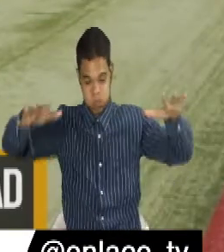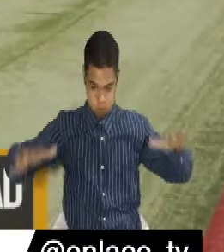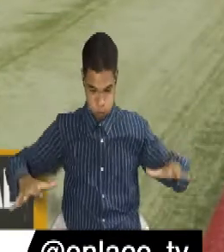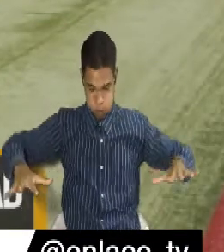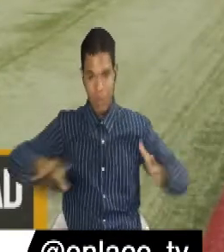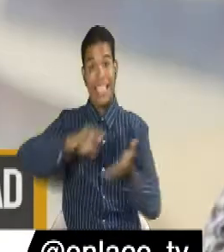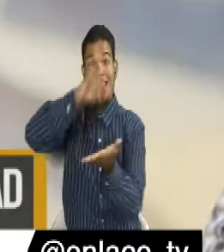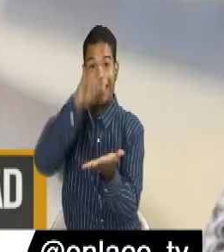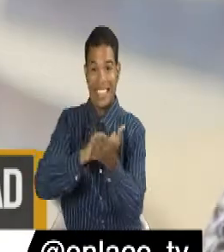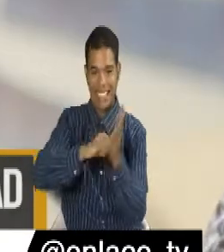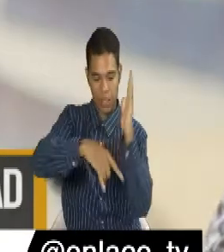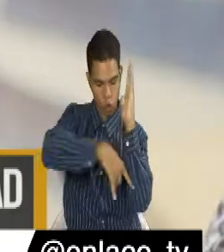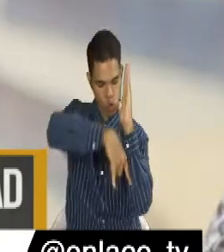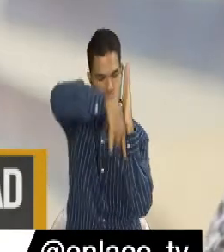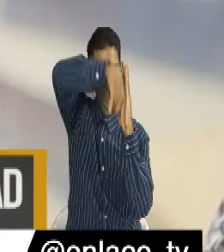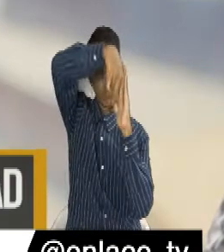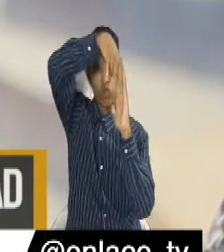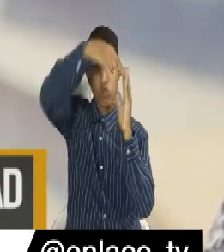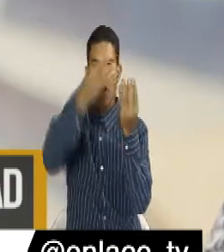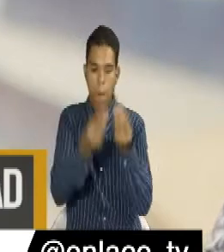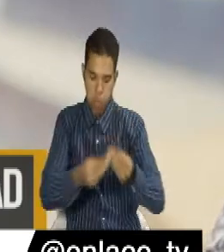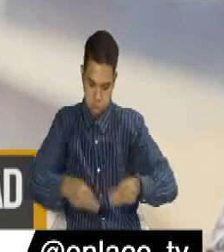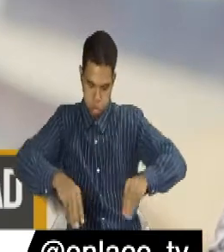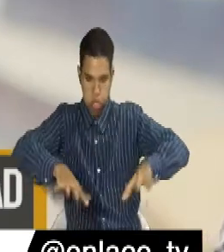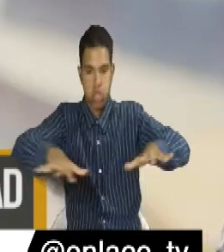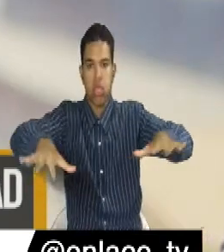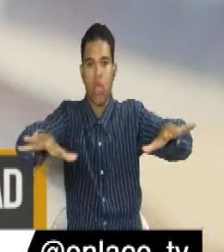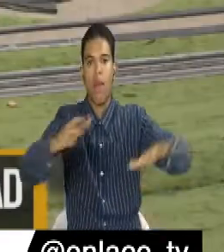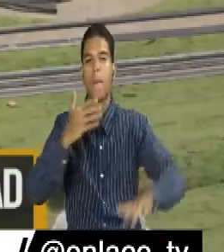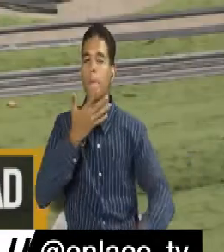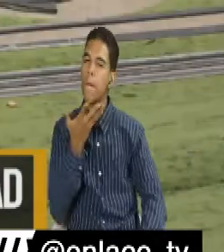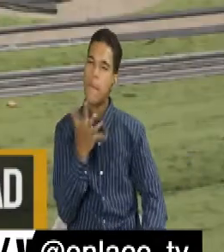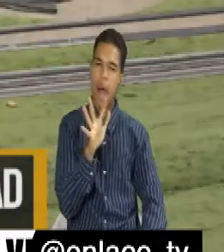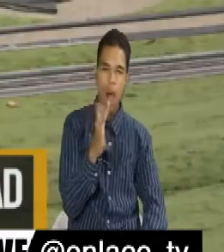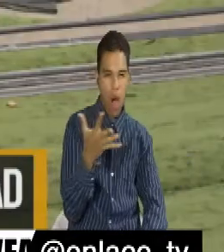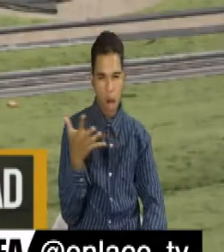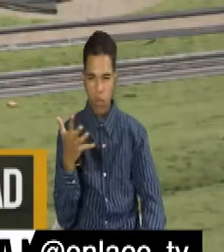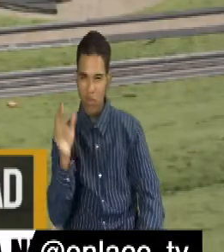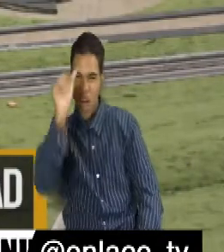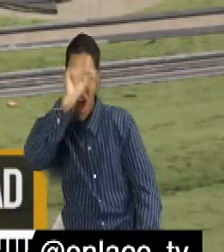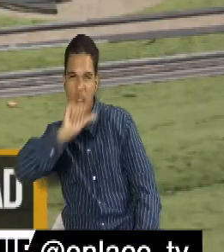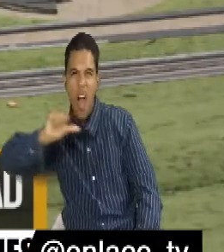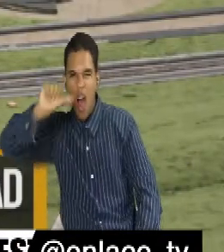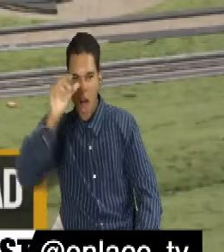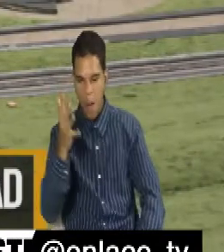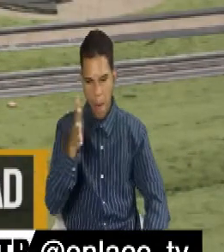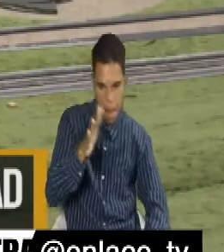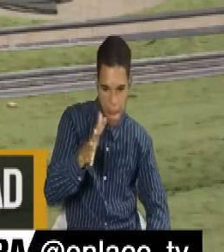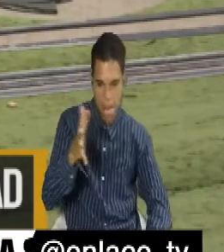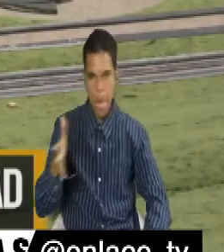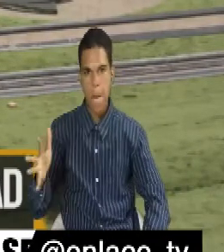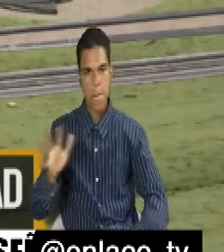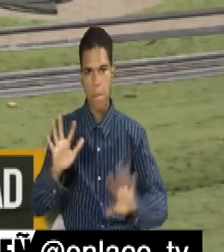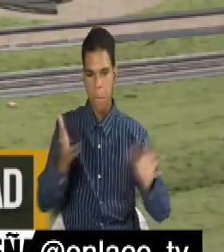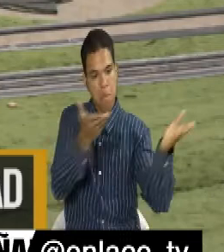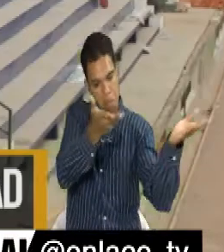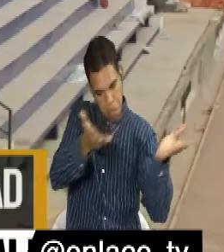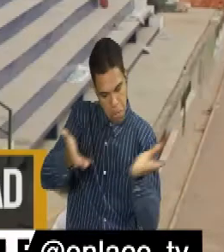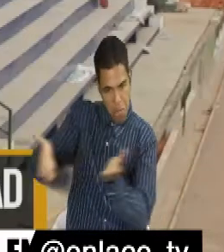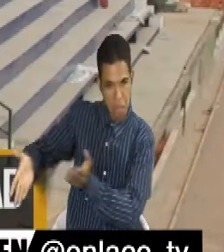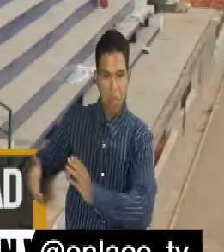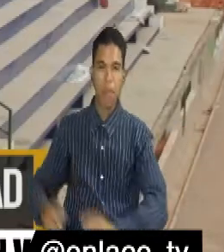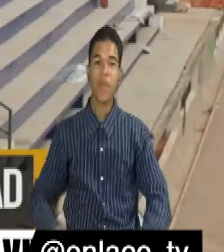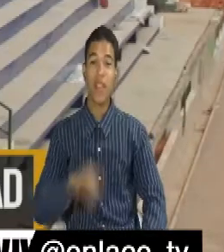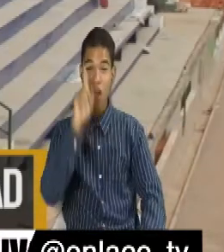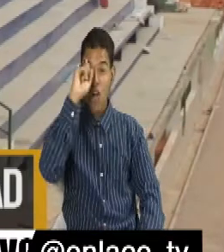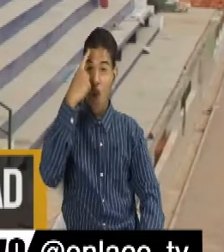lluvias. A mediados de agosto ya estaríamos entregando el escenario. 2.100 millones de pesos invierte el actual gobierno para que en un